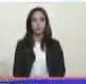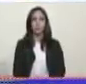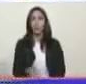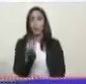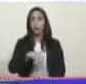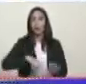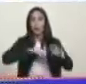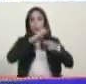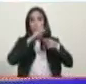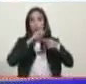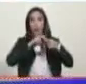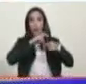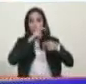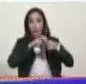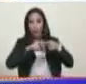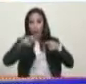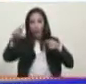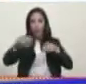de Metrocable,